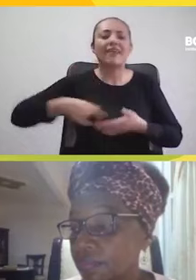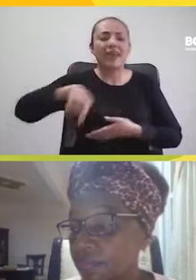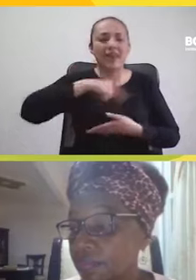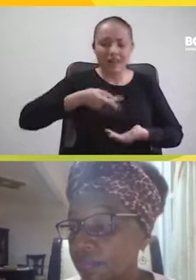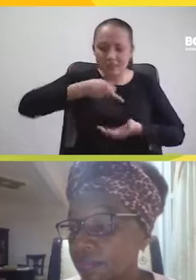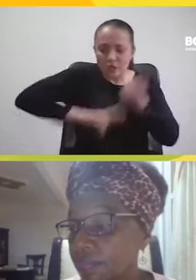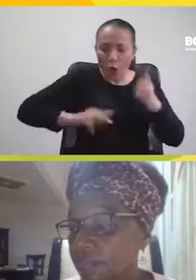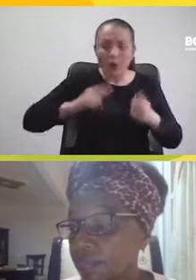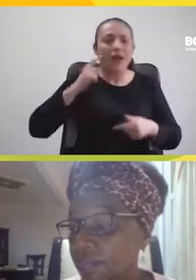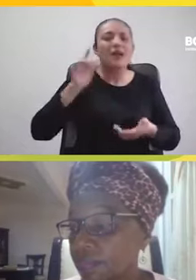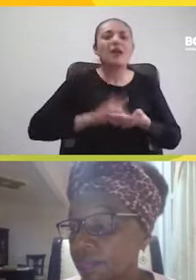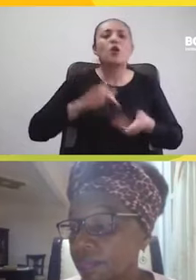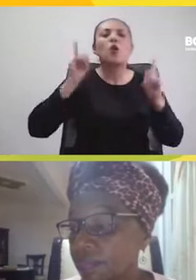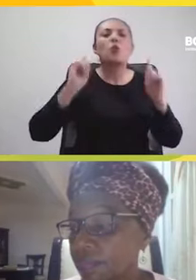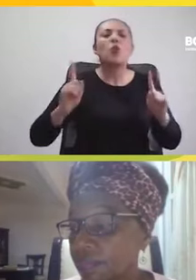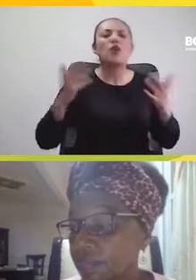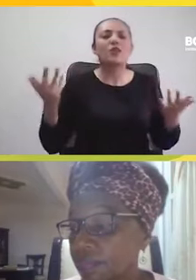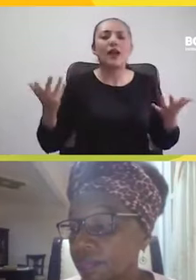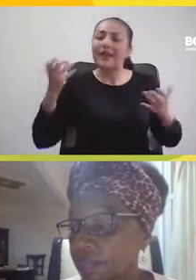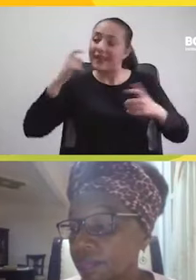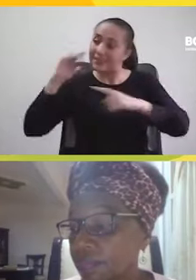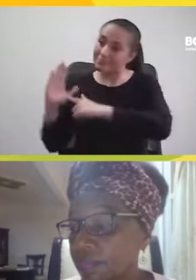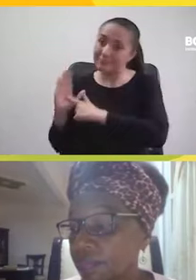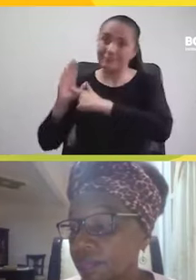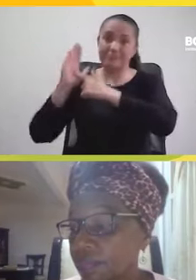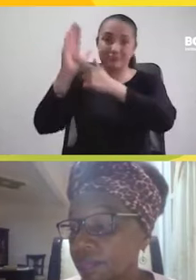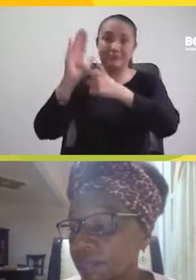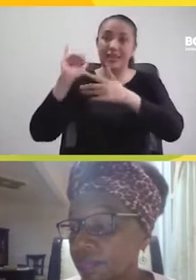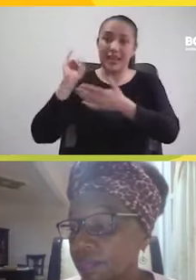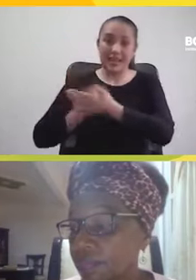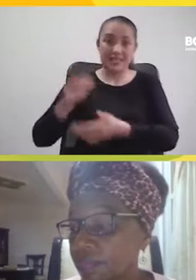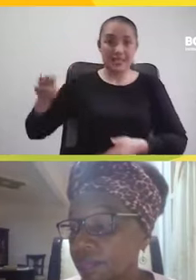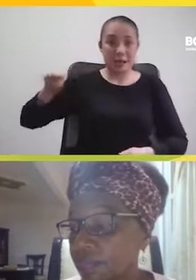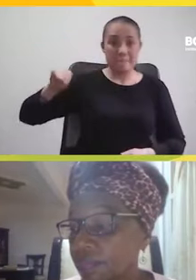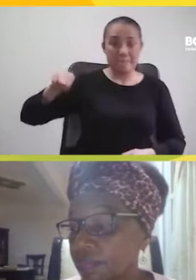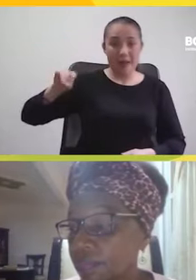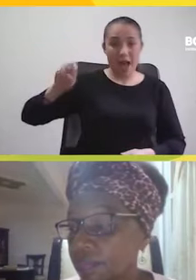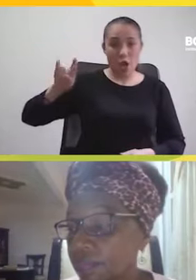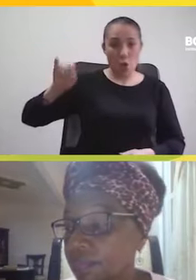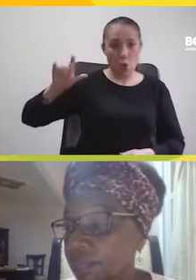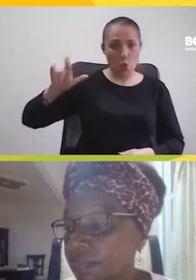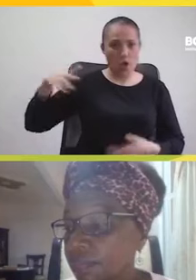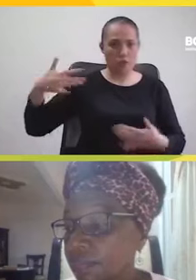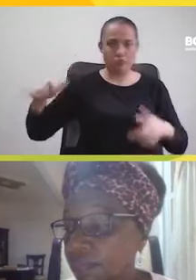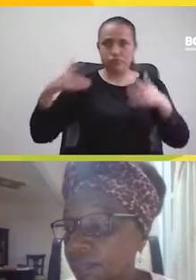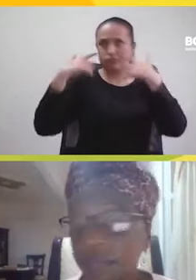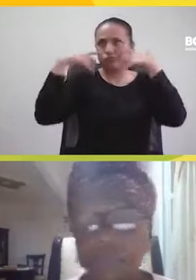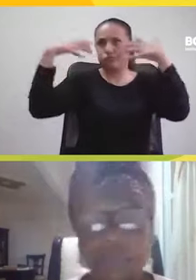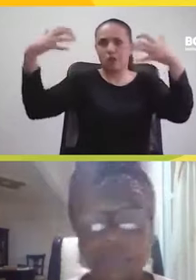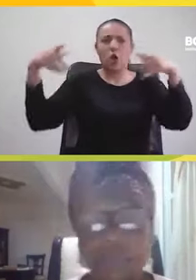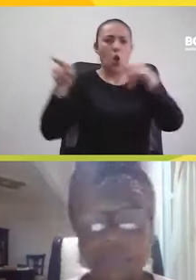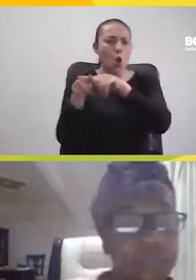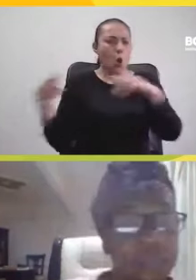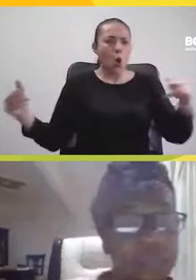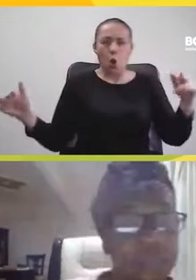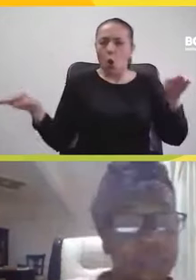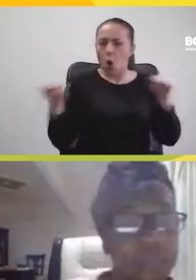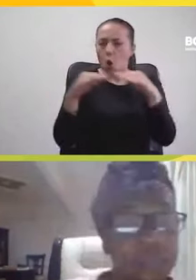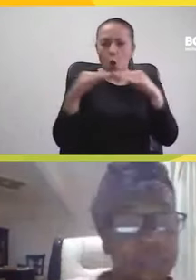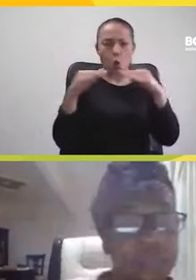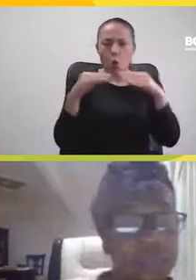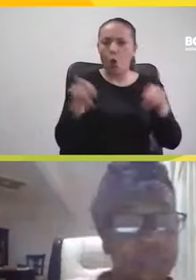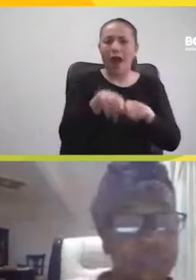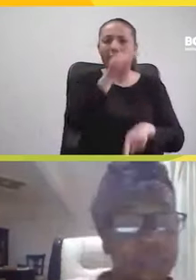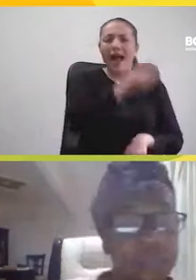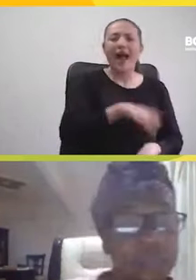establecimiento invisibilizara su obra. La obra de Manuel Zapata Olivella ya es tan grande como la de García Márquez, es tan